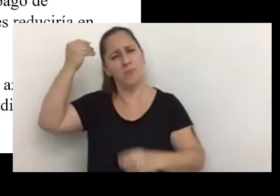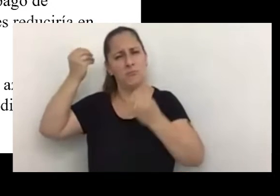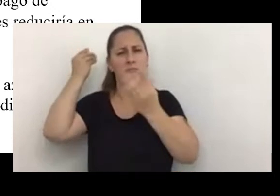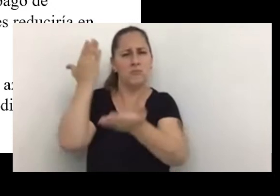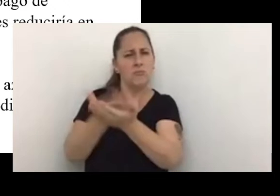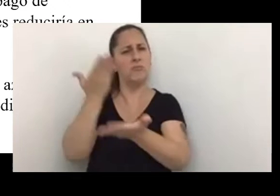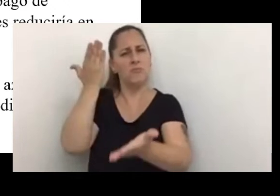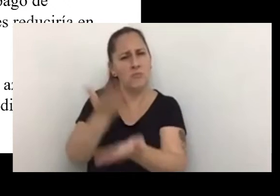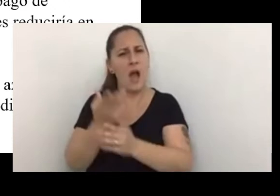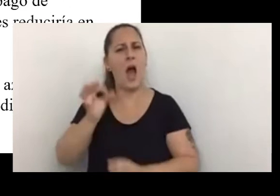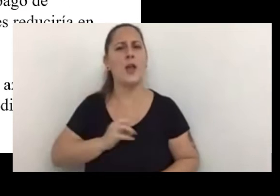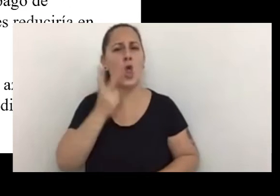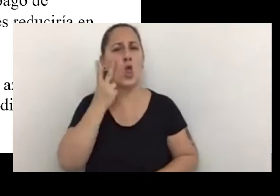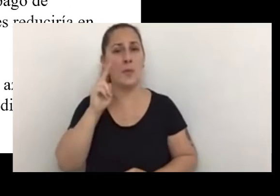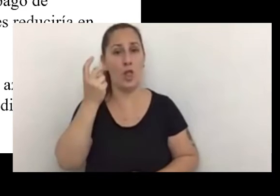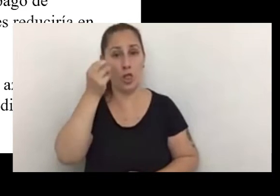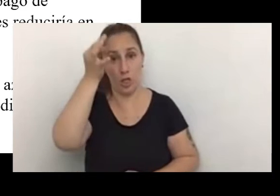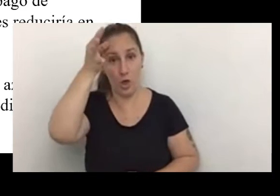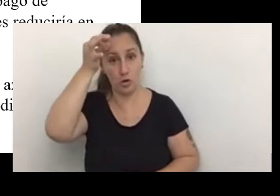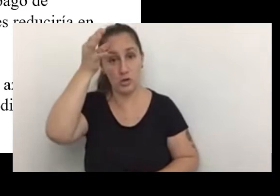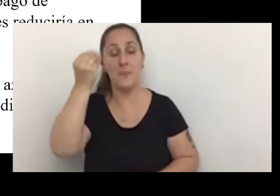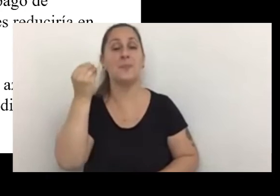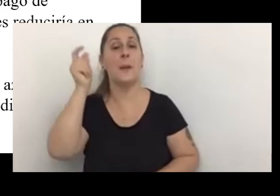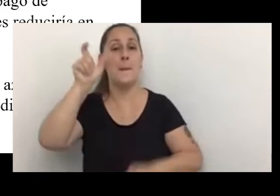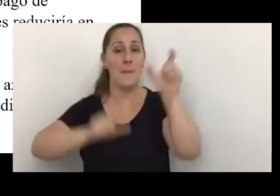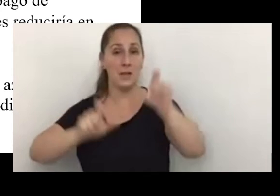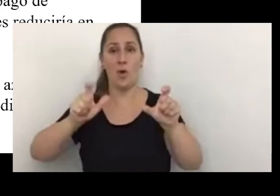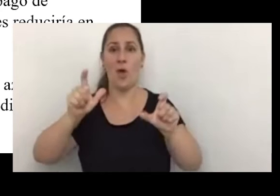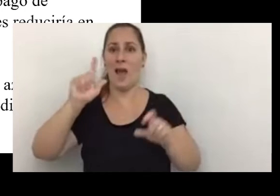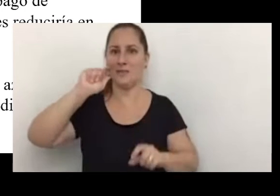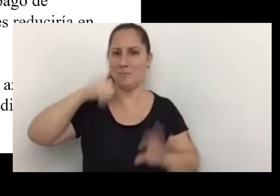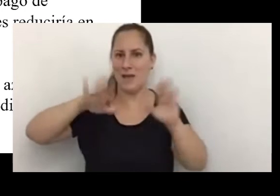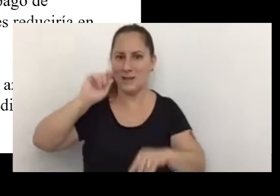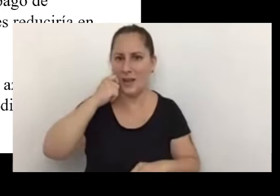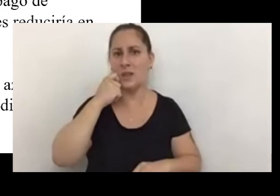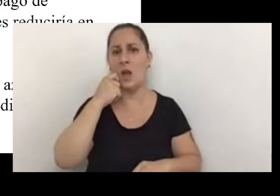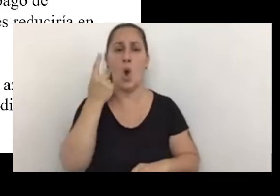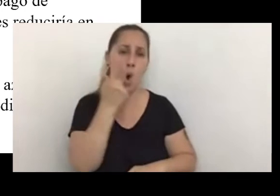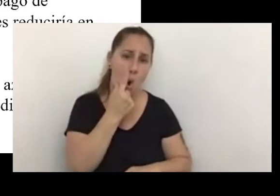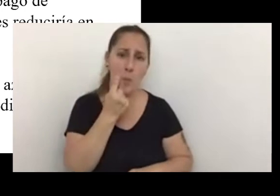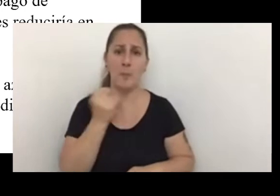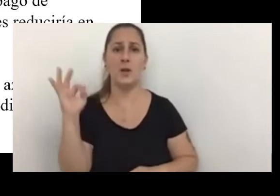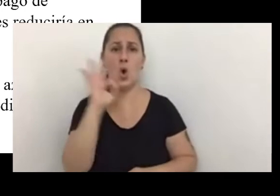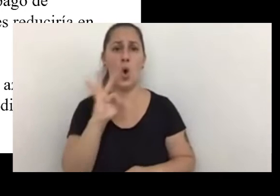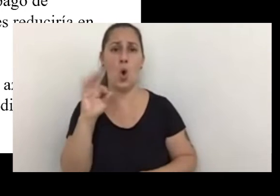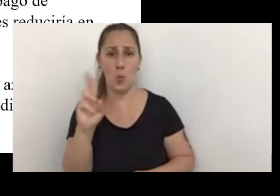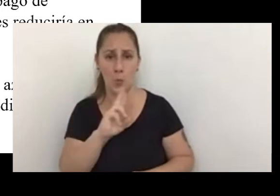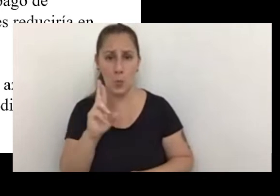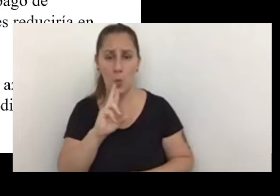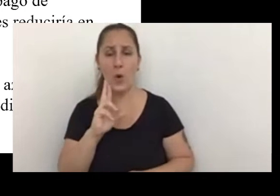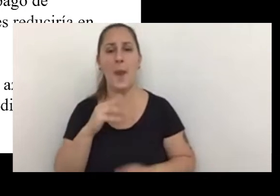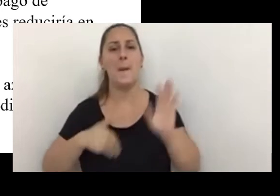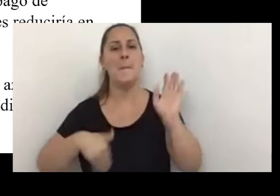2012, que las personas más agraciadas, ya sean hombres o mujeres, tienen mejores